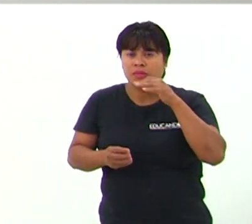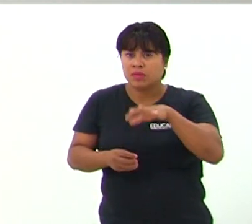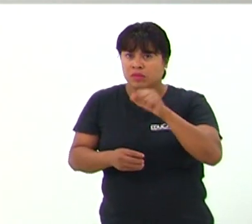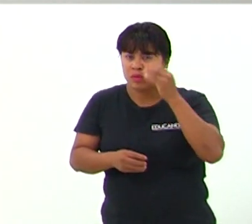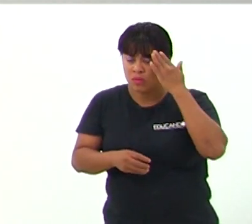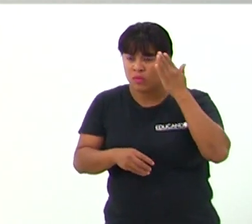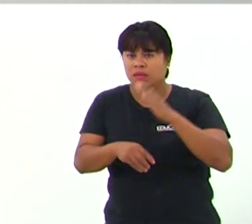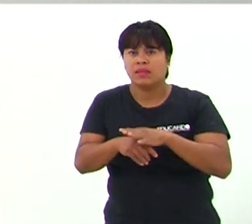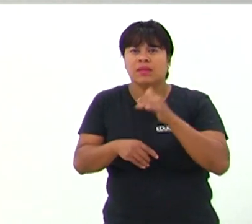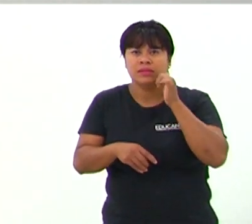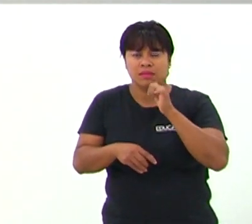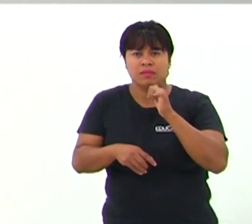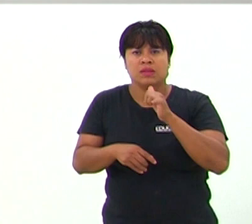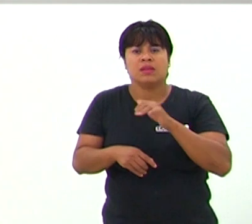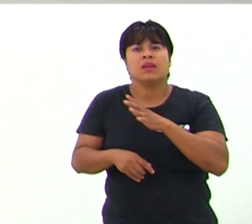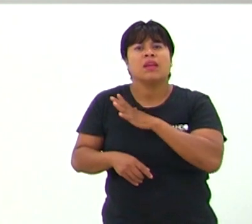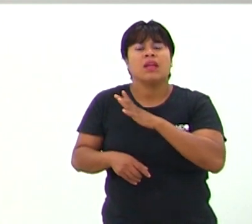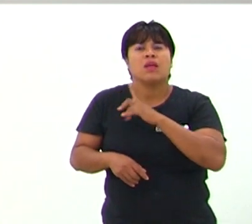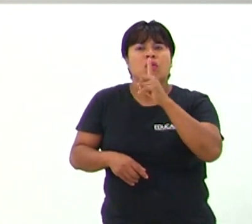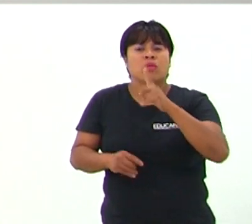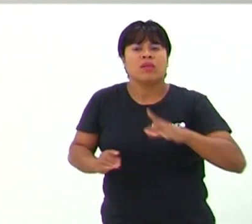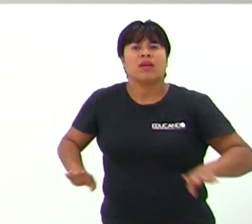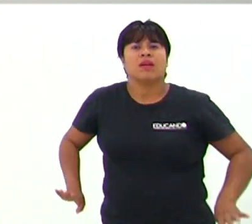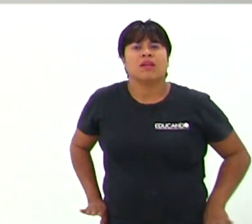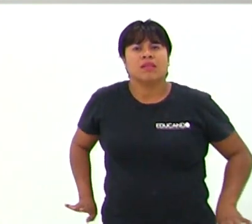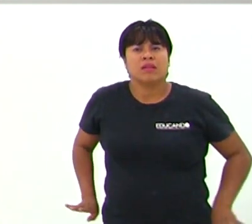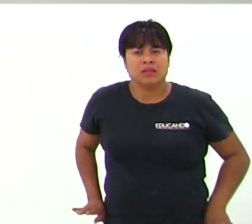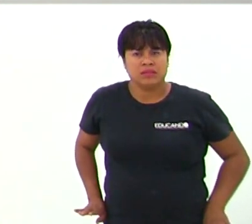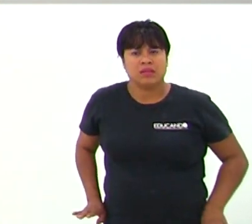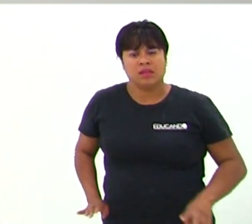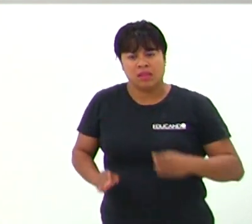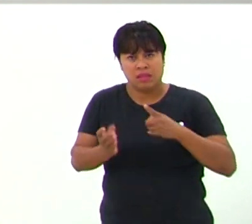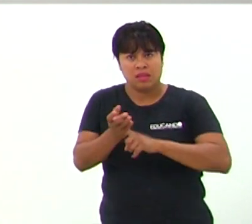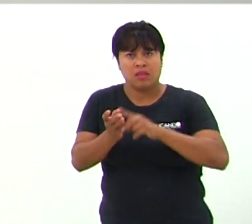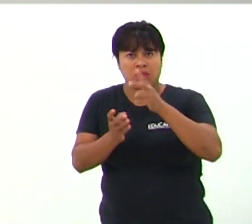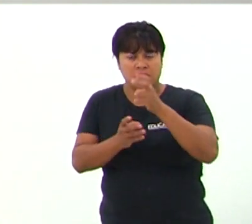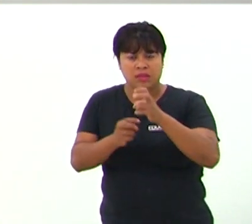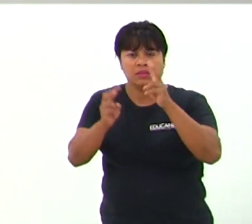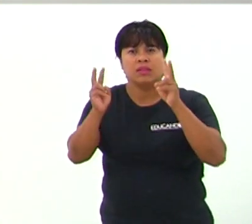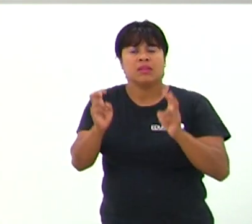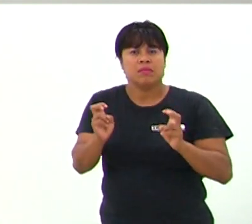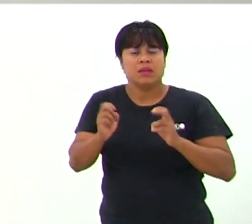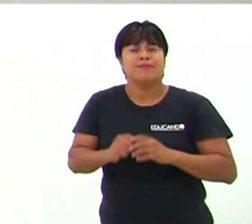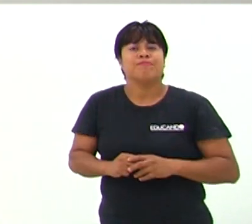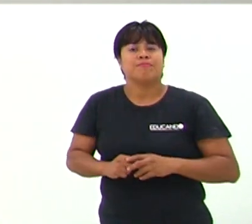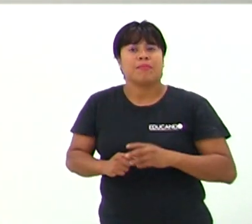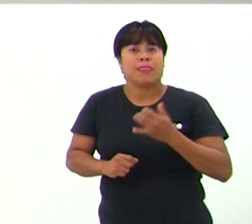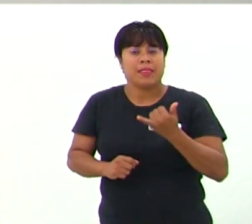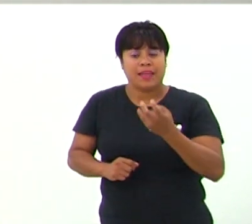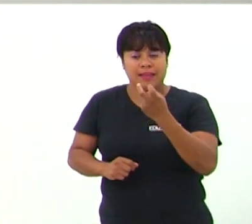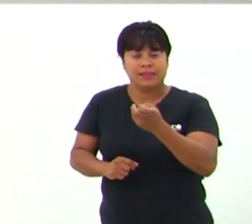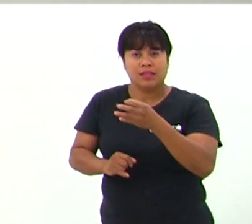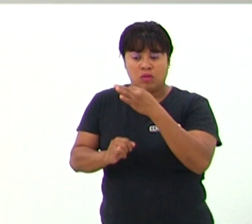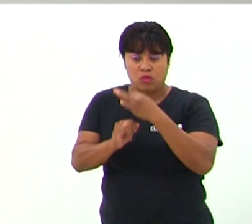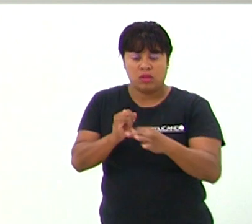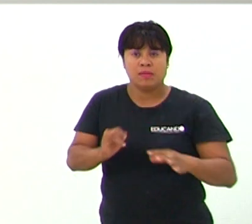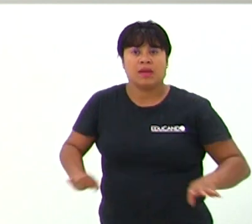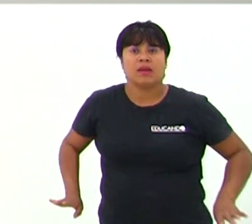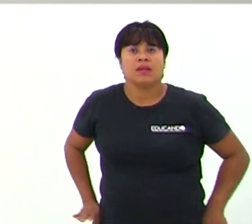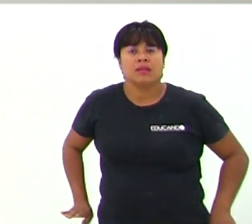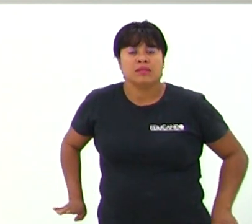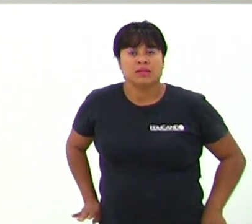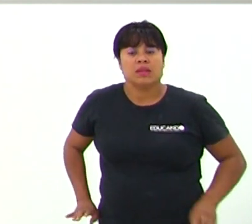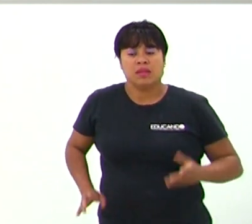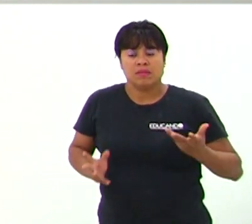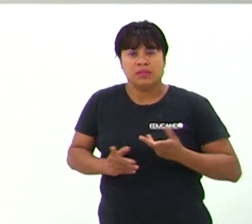cuenta también que hay una característica más dentro de este tema. Y es la última característica que nos va a